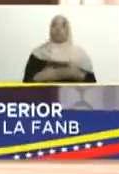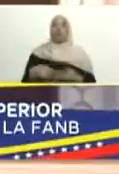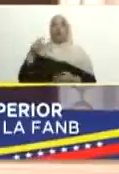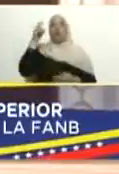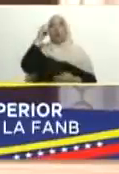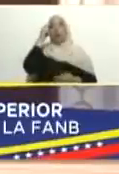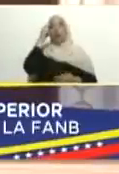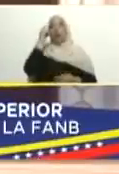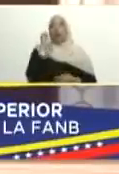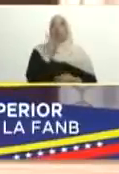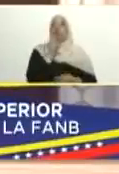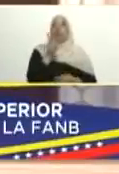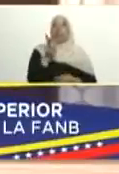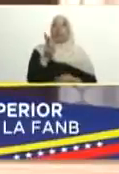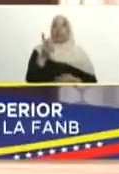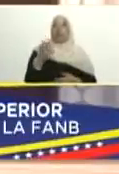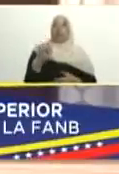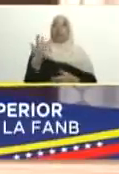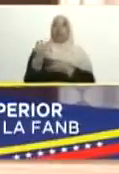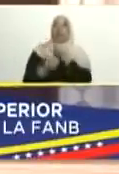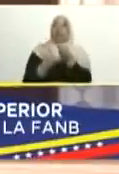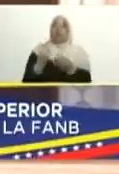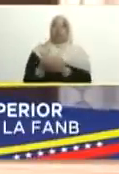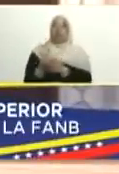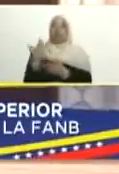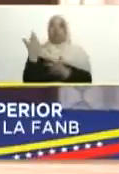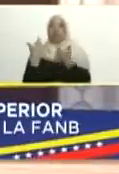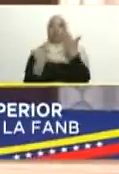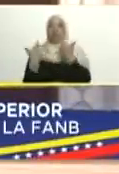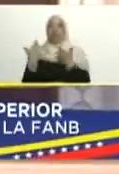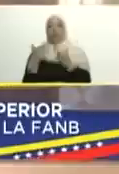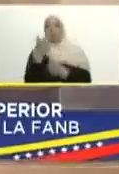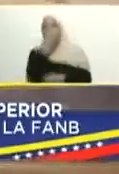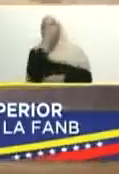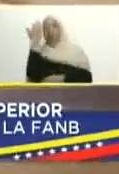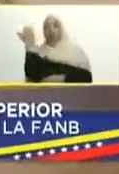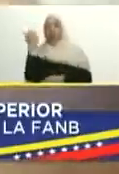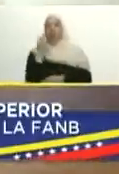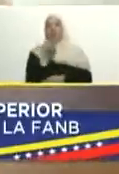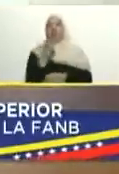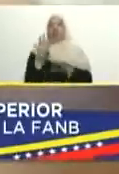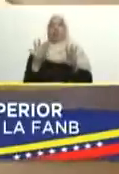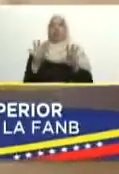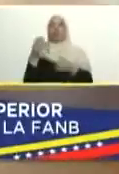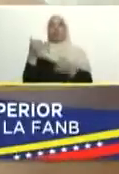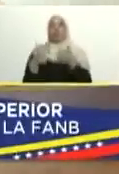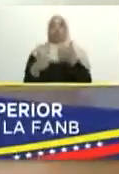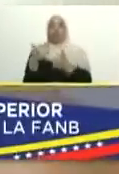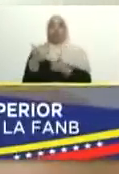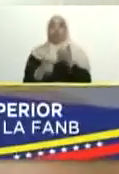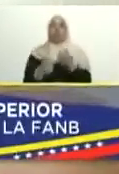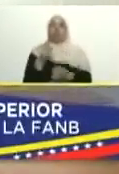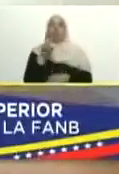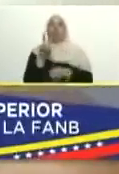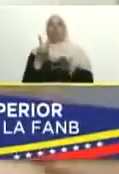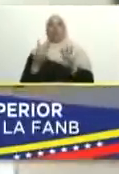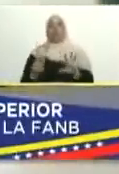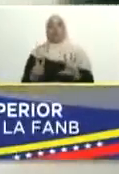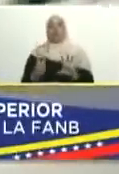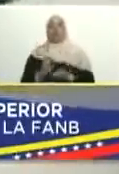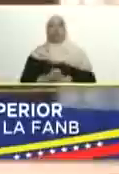fascismo extremista que pretende levantar la cabeza, se les olvida. 29 elecciones, hemos ganado 27 por la línea del